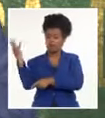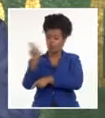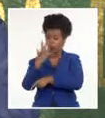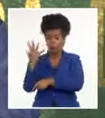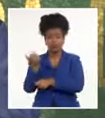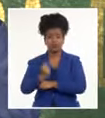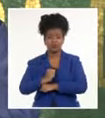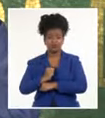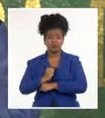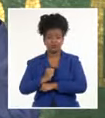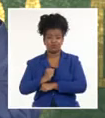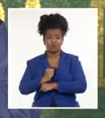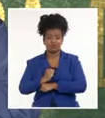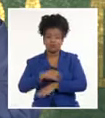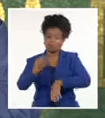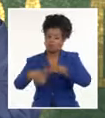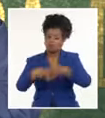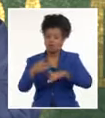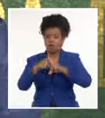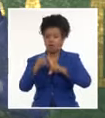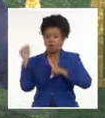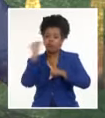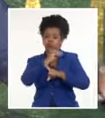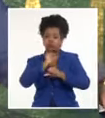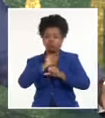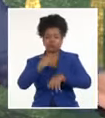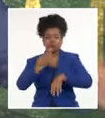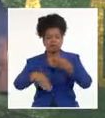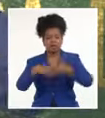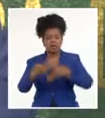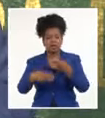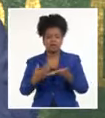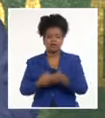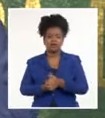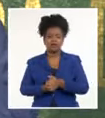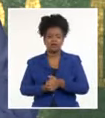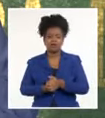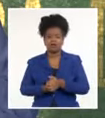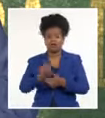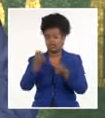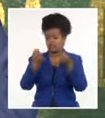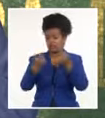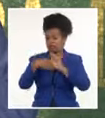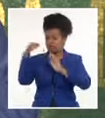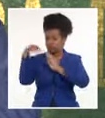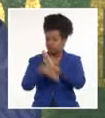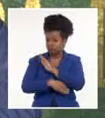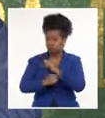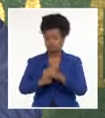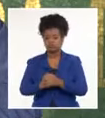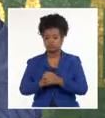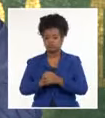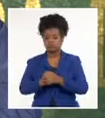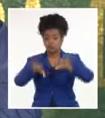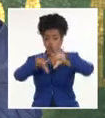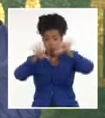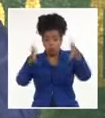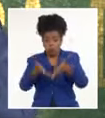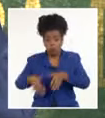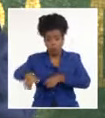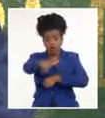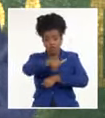la disrupción tecnológica, está las crisis humanitarias, está la desigualdad como uno de los